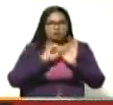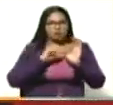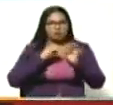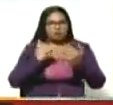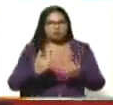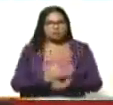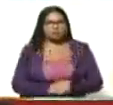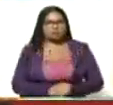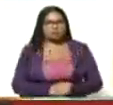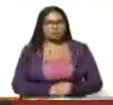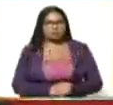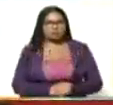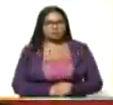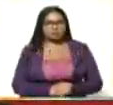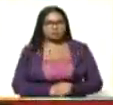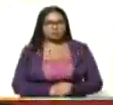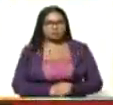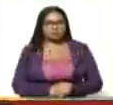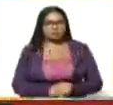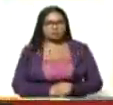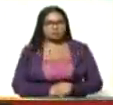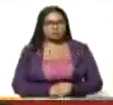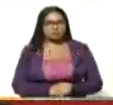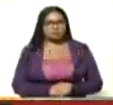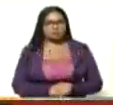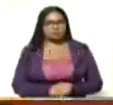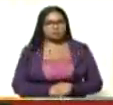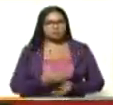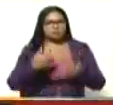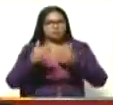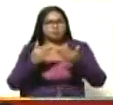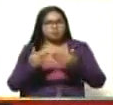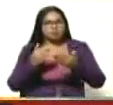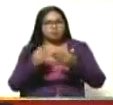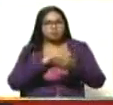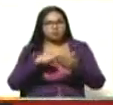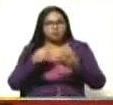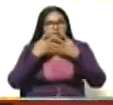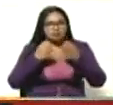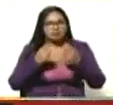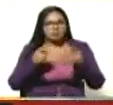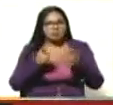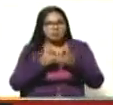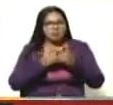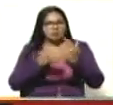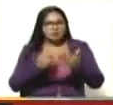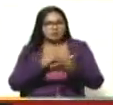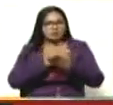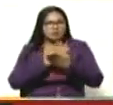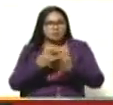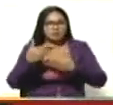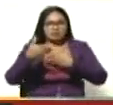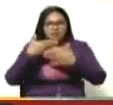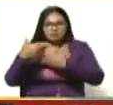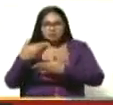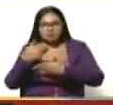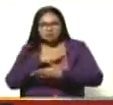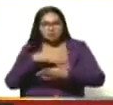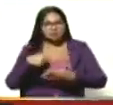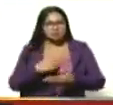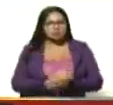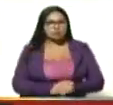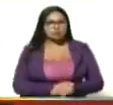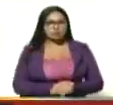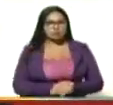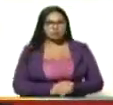And no matter how we don't understand. Y no importa que aunque no nos entendamos, siempre va a estar esta relación entre nosotros. As people,